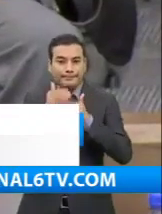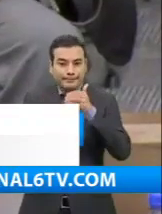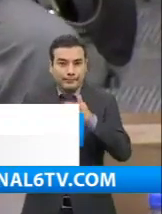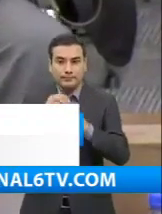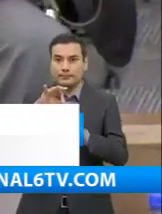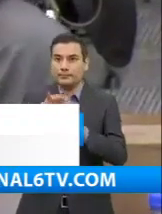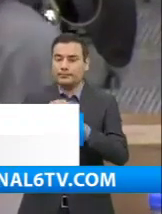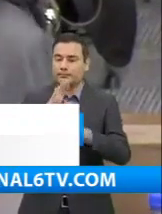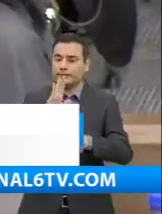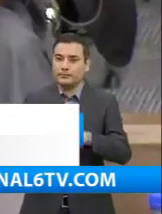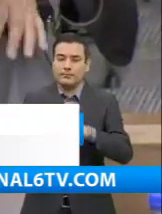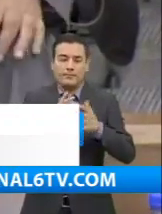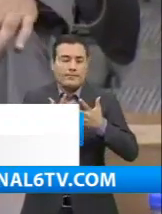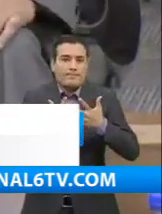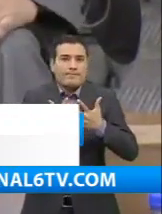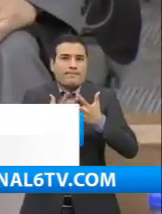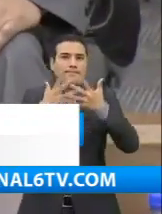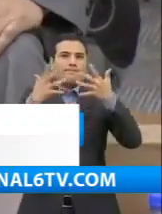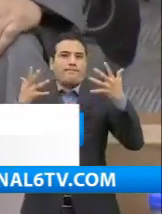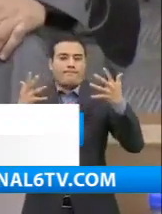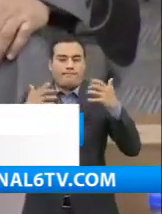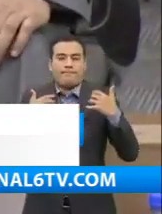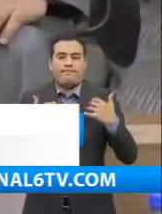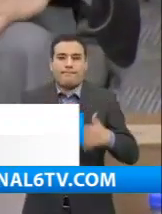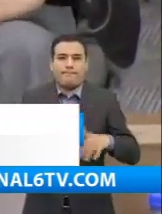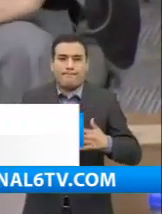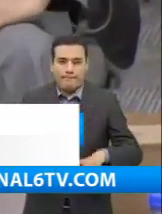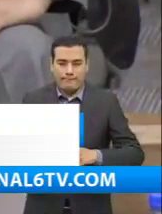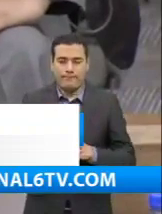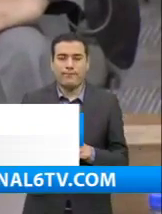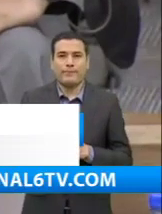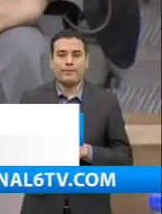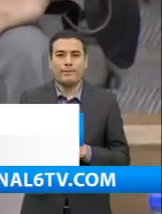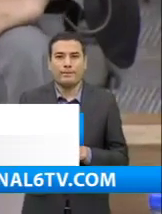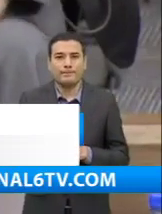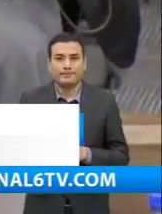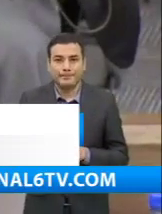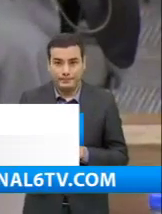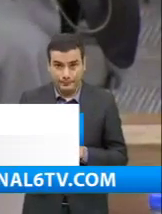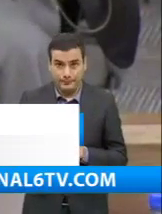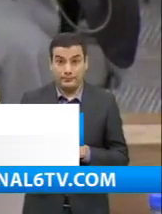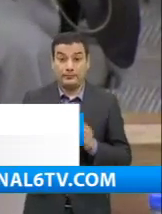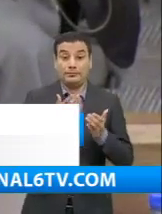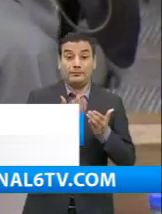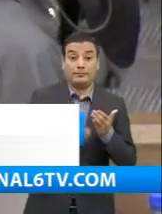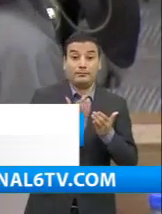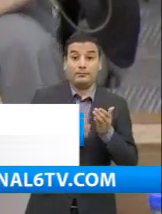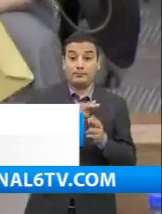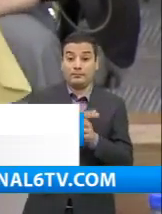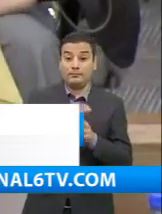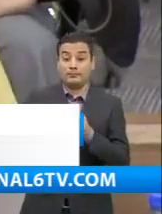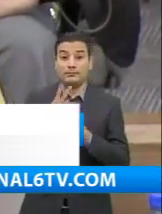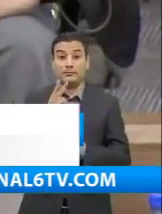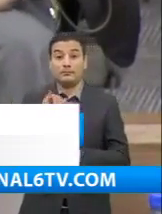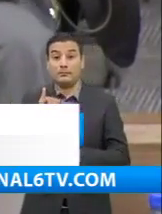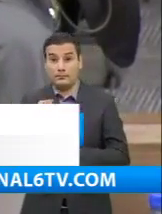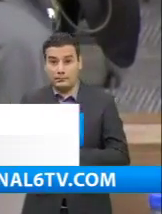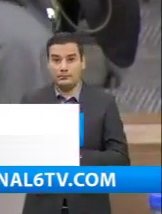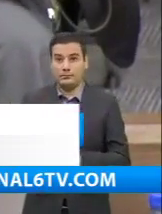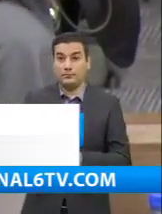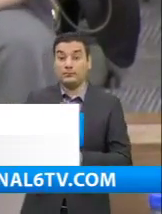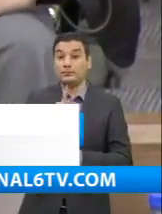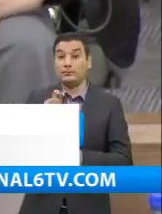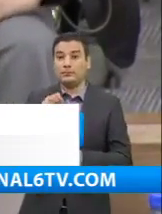electoral más grande que se haya organizado hasta ahora. Desde hoy hasta el 2 de junio de 2024 contaremos